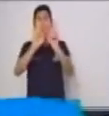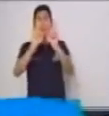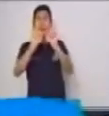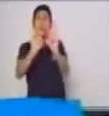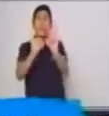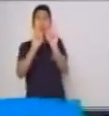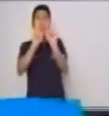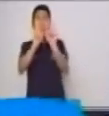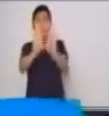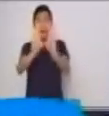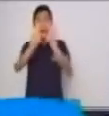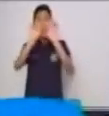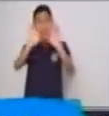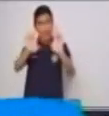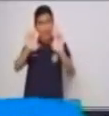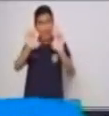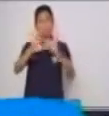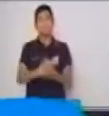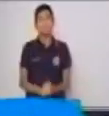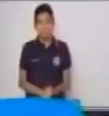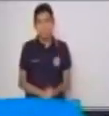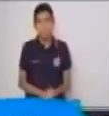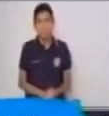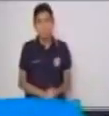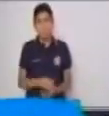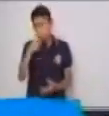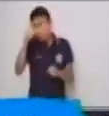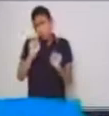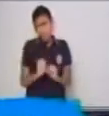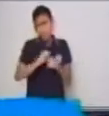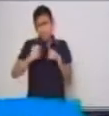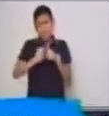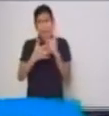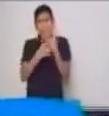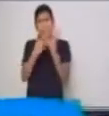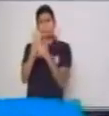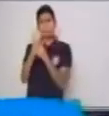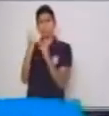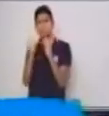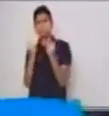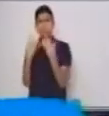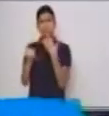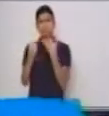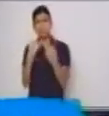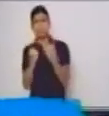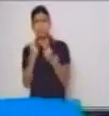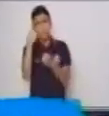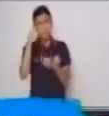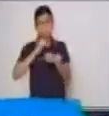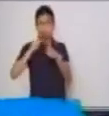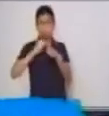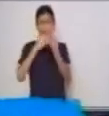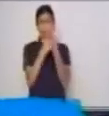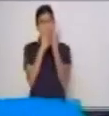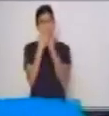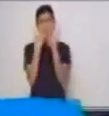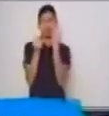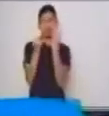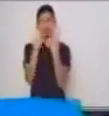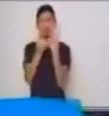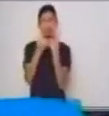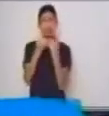palo, palito, palo, esto lo pueden hacer haciendo muy rápido y es para